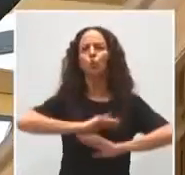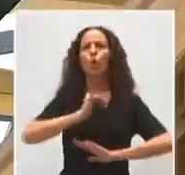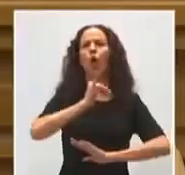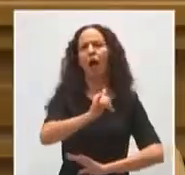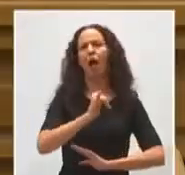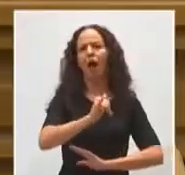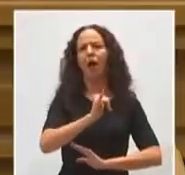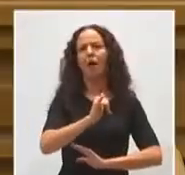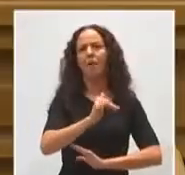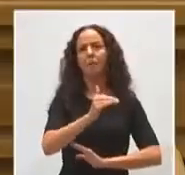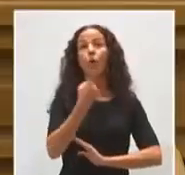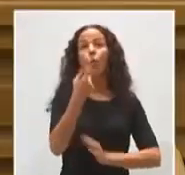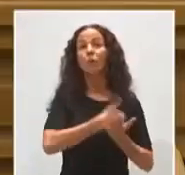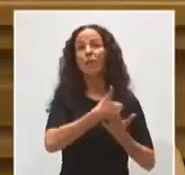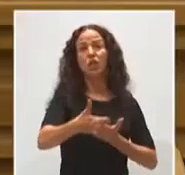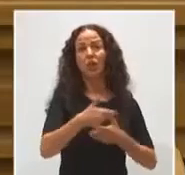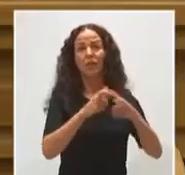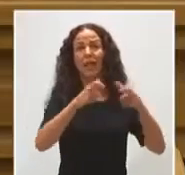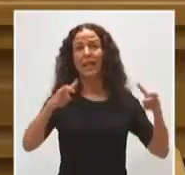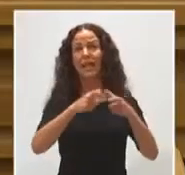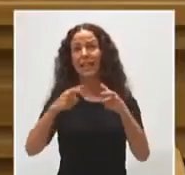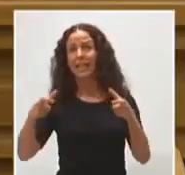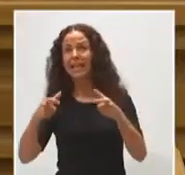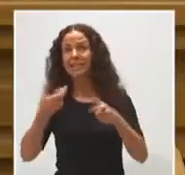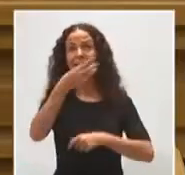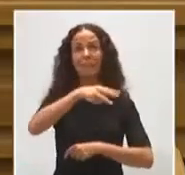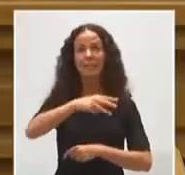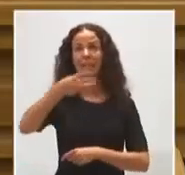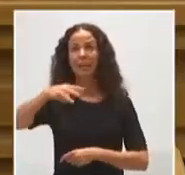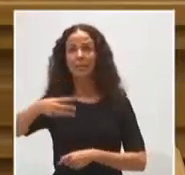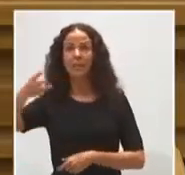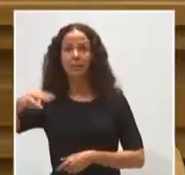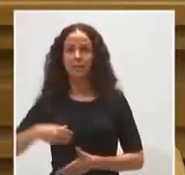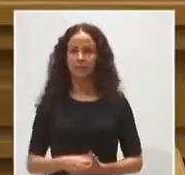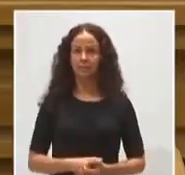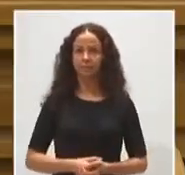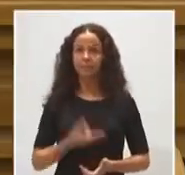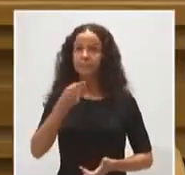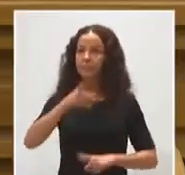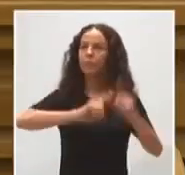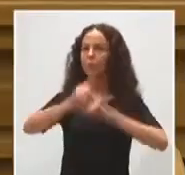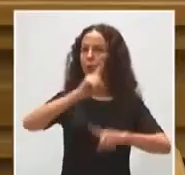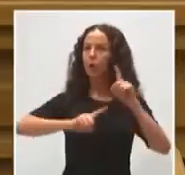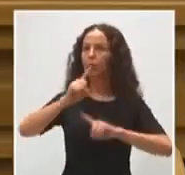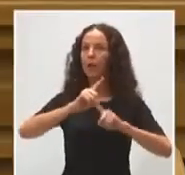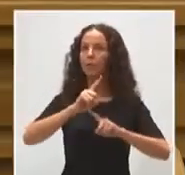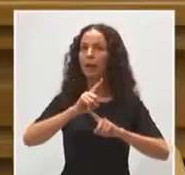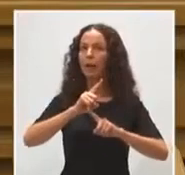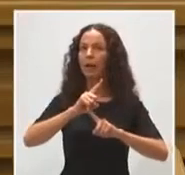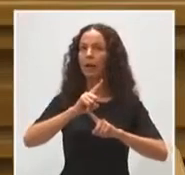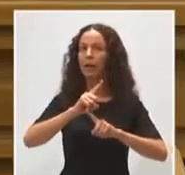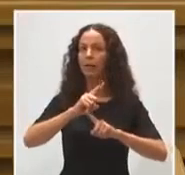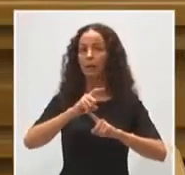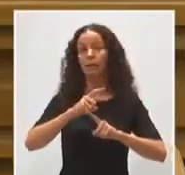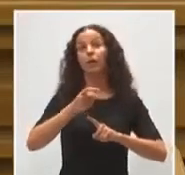de un millón de recetas interoperables al trimestre incluso en el problema que siempre lleva a más debate político en las listas de